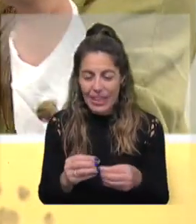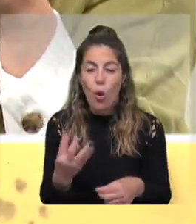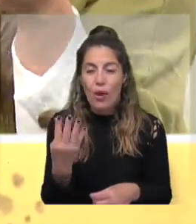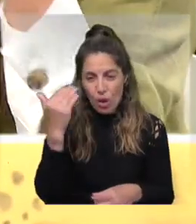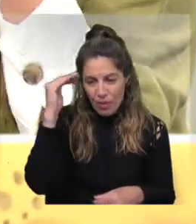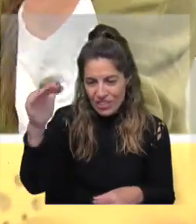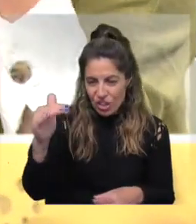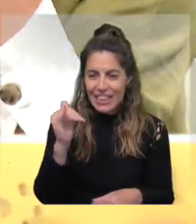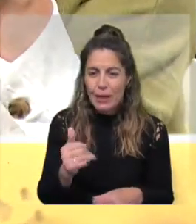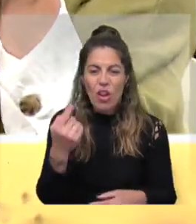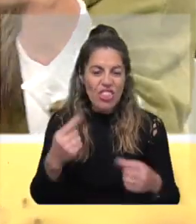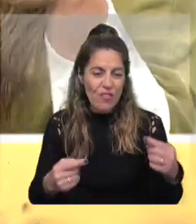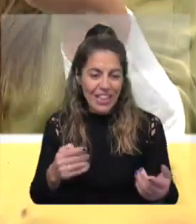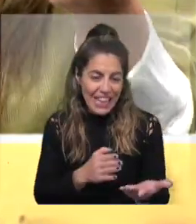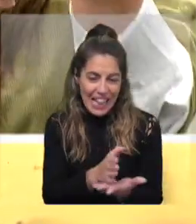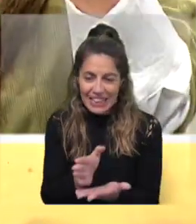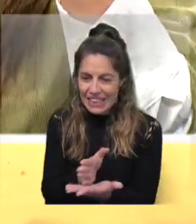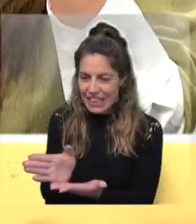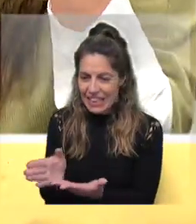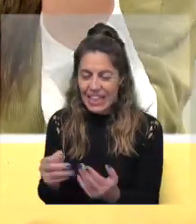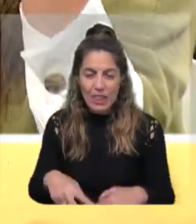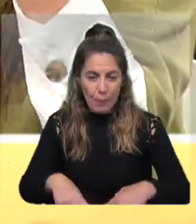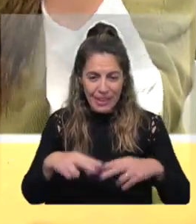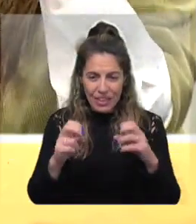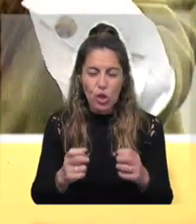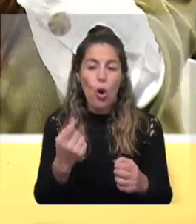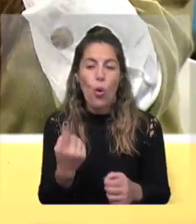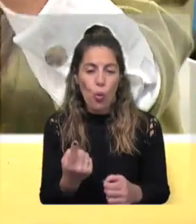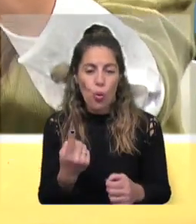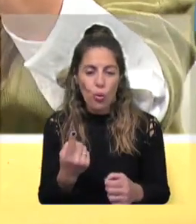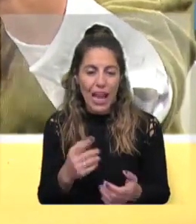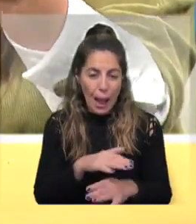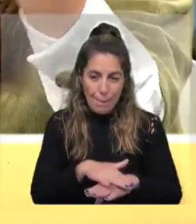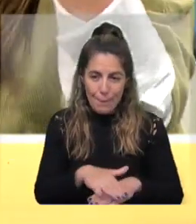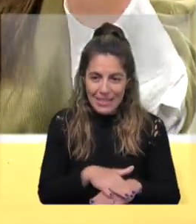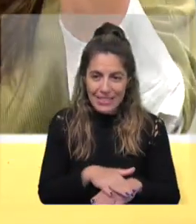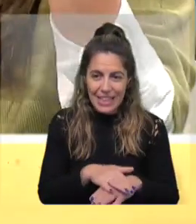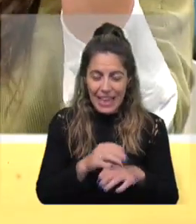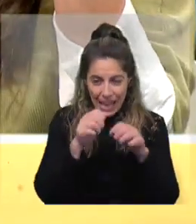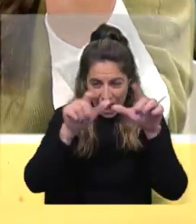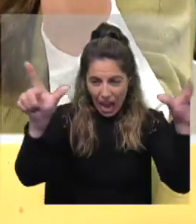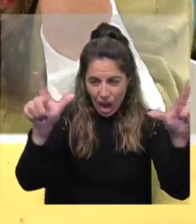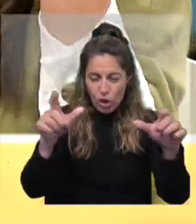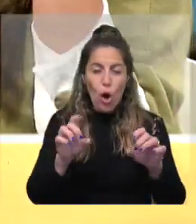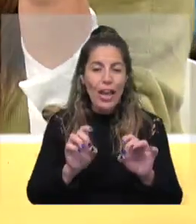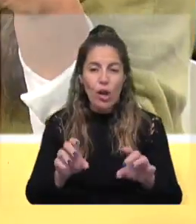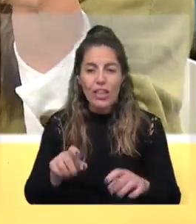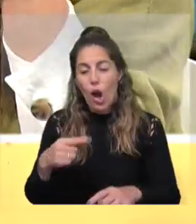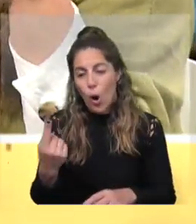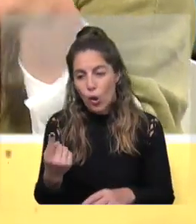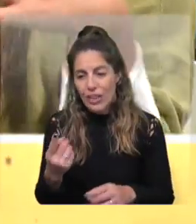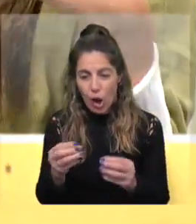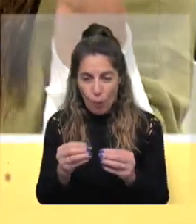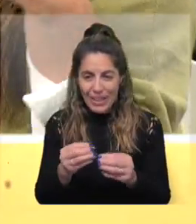profesoras que tenemos como diferentes líneas de investigación. Una, la de Natalia, era en base a la agroecología. Sofía